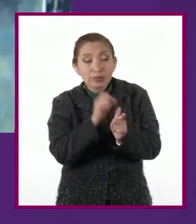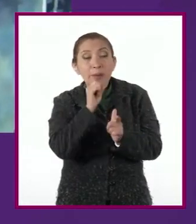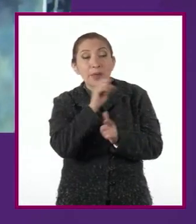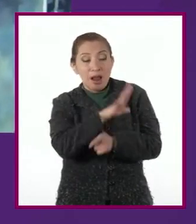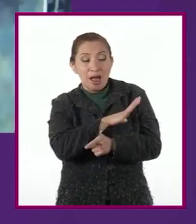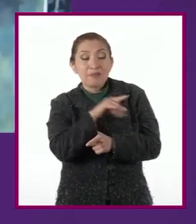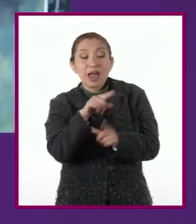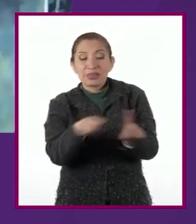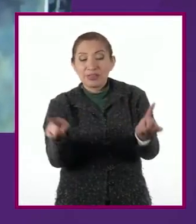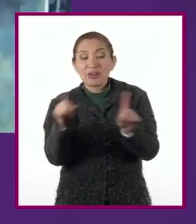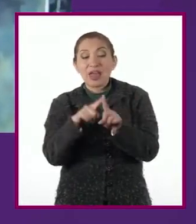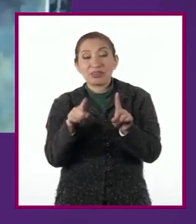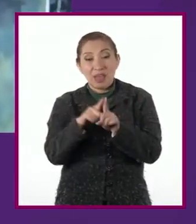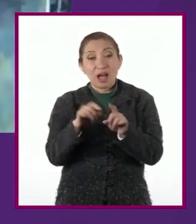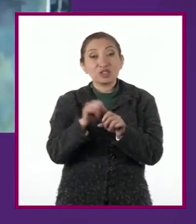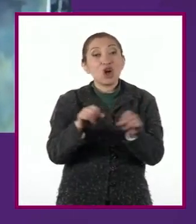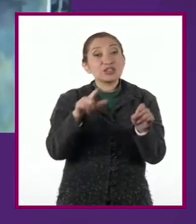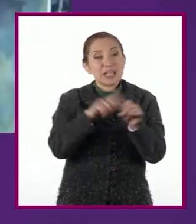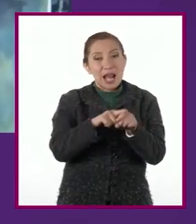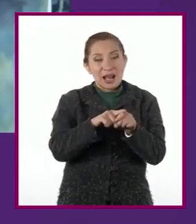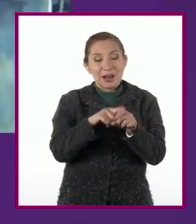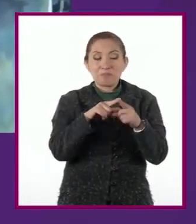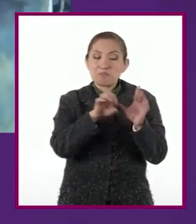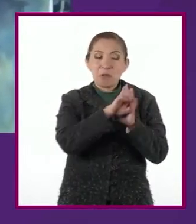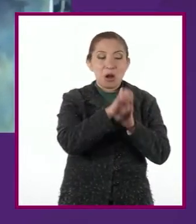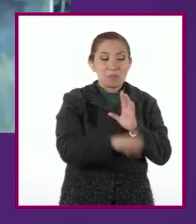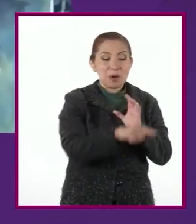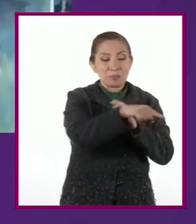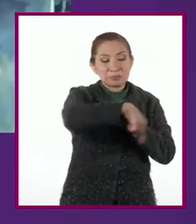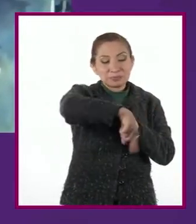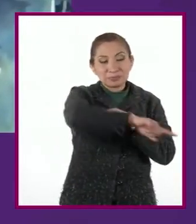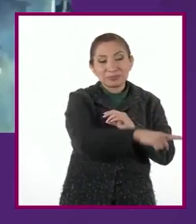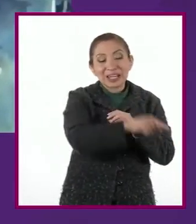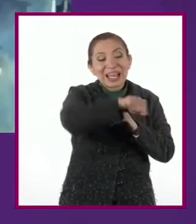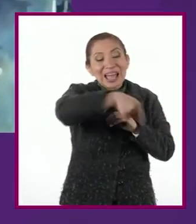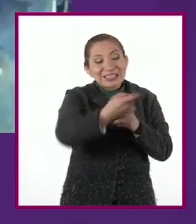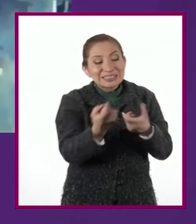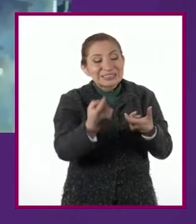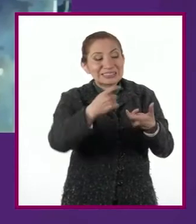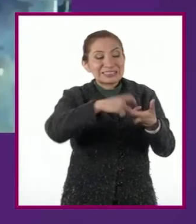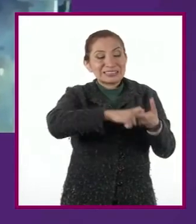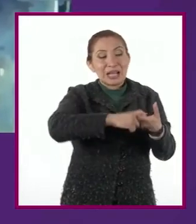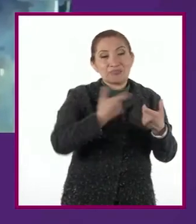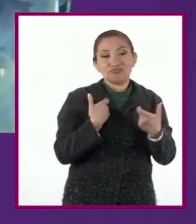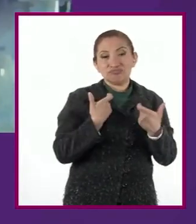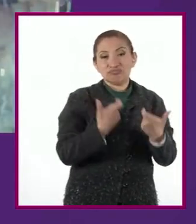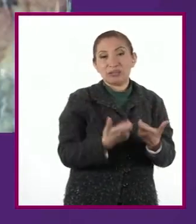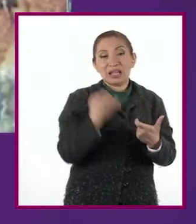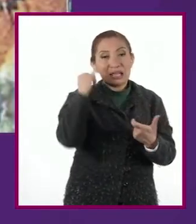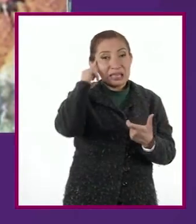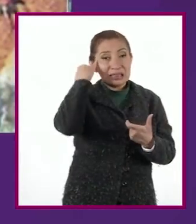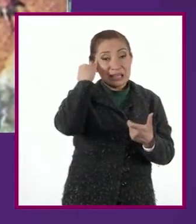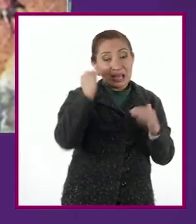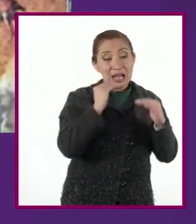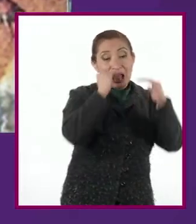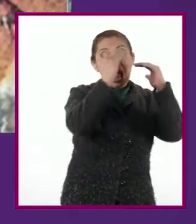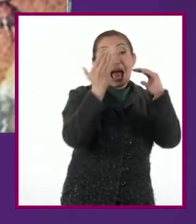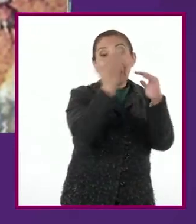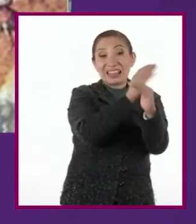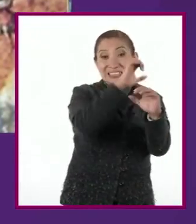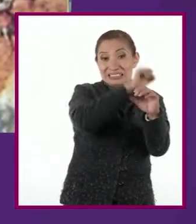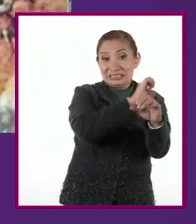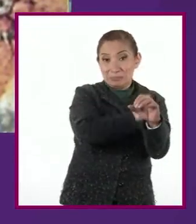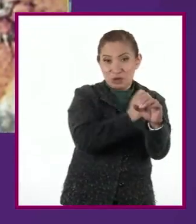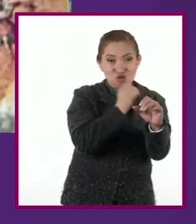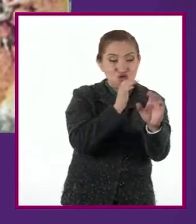también había diferencias sociales. Por ejemplo, los que pertenecieron a la nobleza indígena antes de la